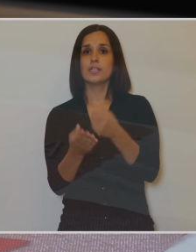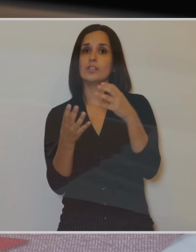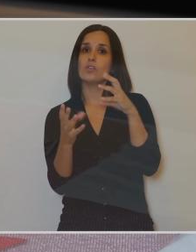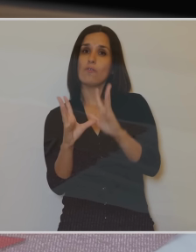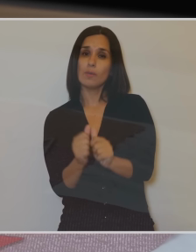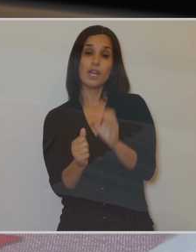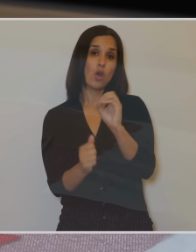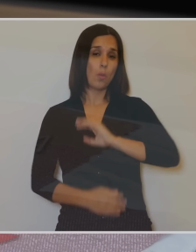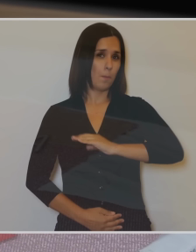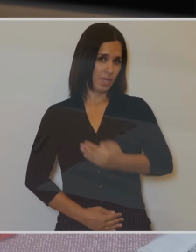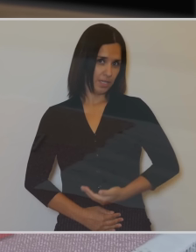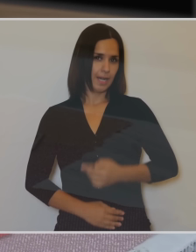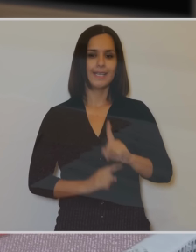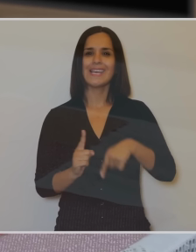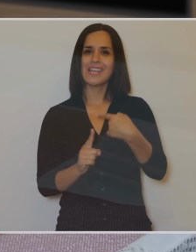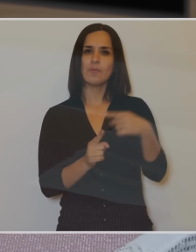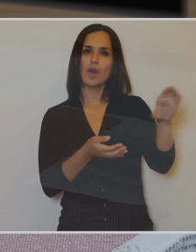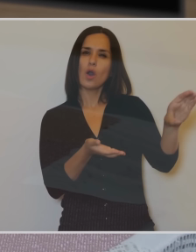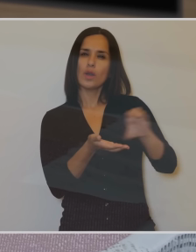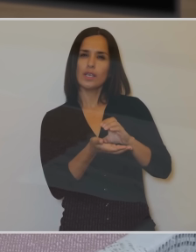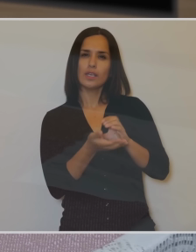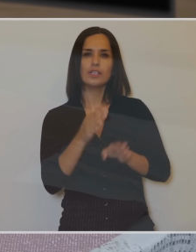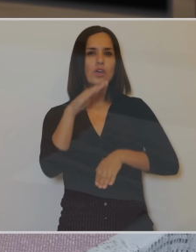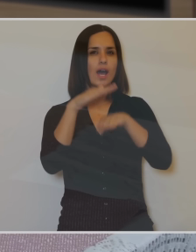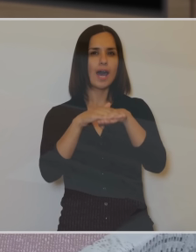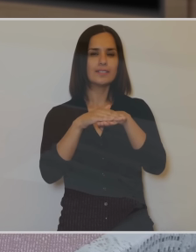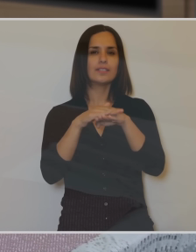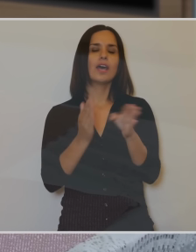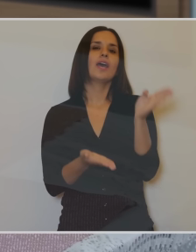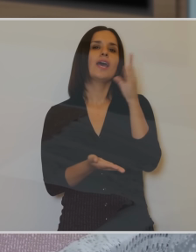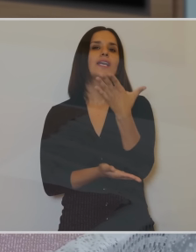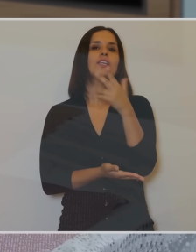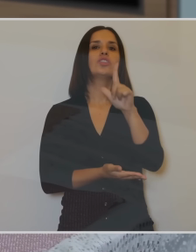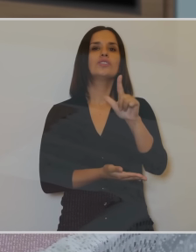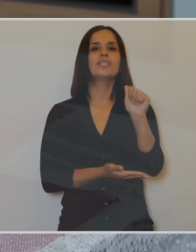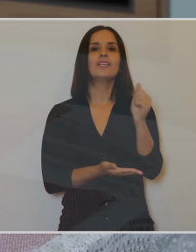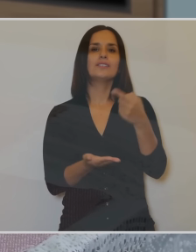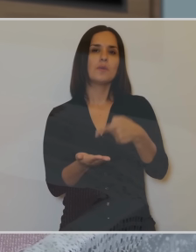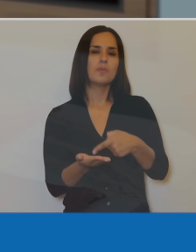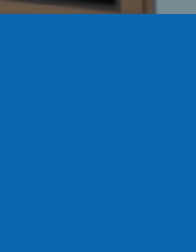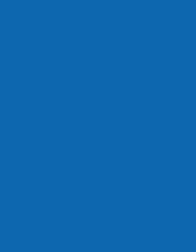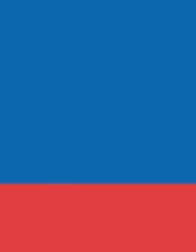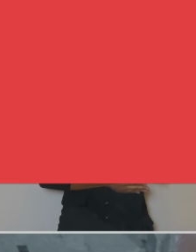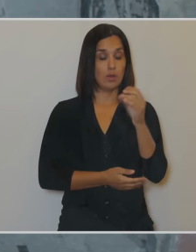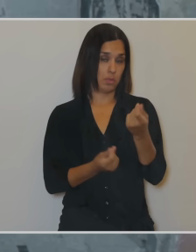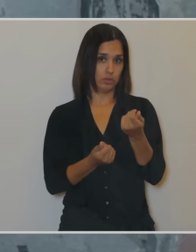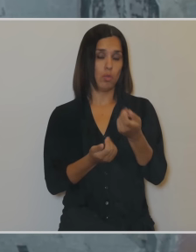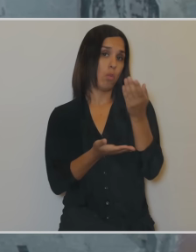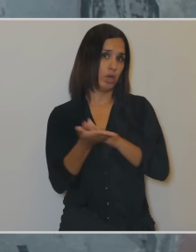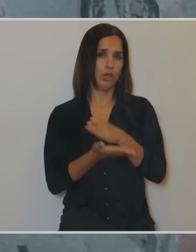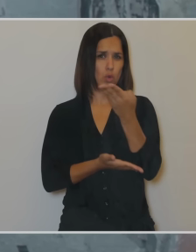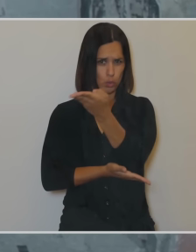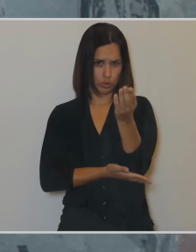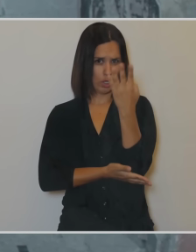familiar o asignación maternal y que además tengan de un ingreso familiar de hasta 576.080 pesos. Por ejemplo,